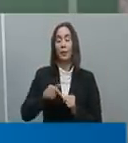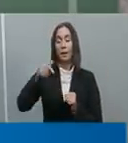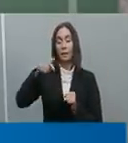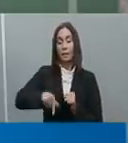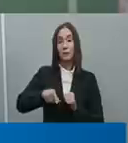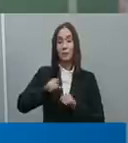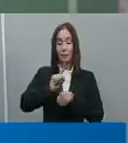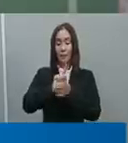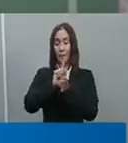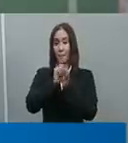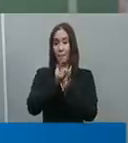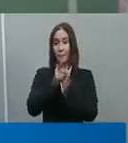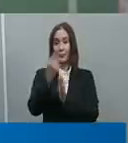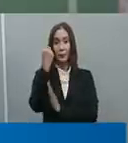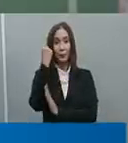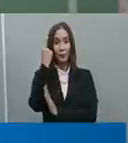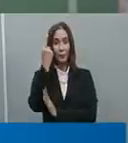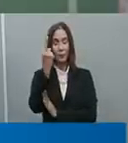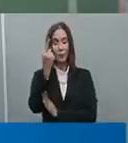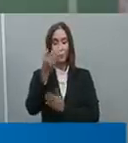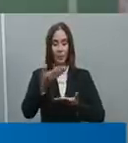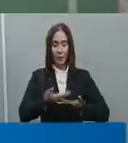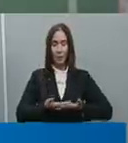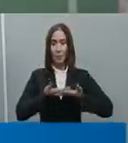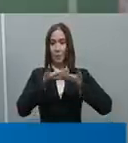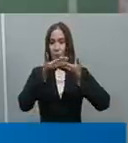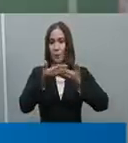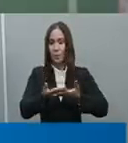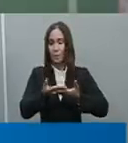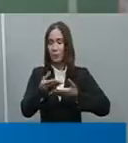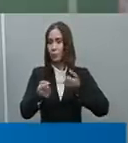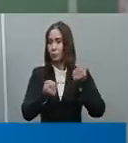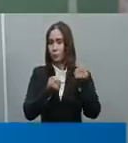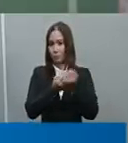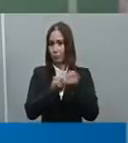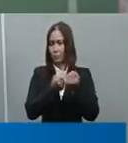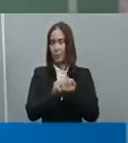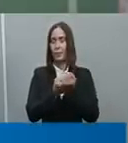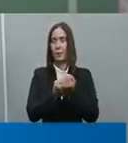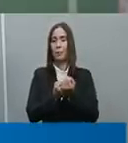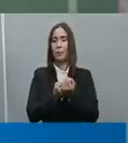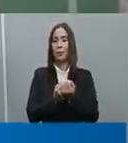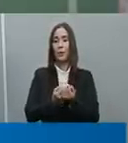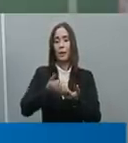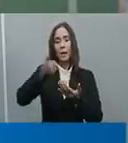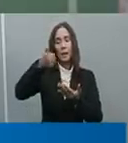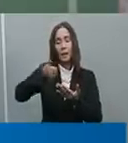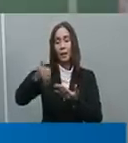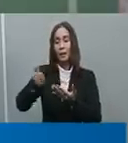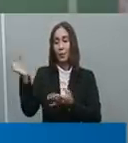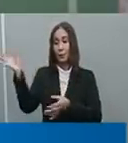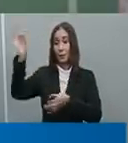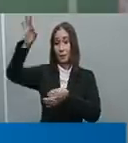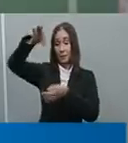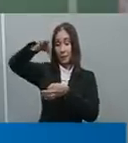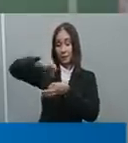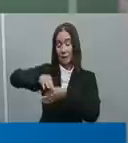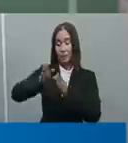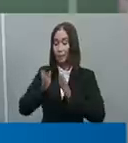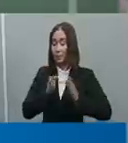minuto uno hemos puesto todos los medios a nuestro alcance para garantizar que cada uno de los procesos electorales se den en